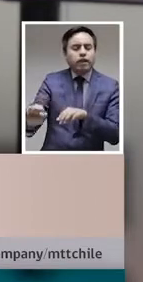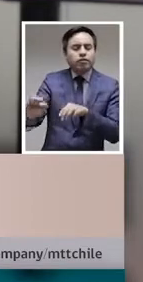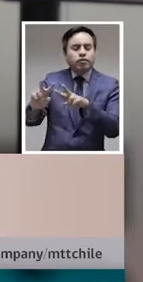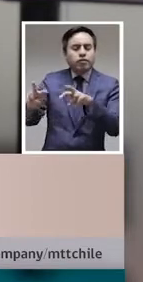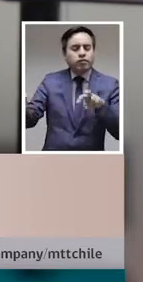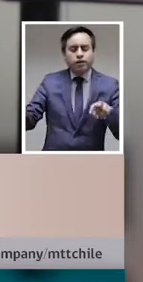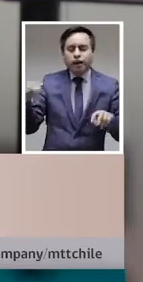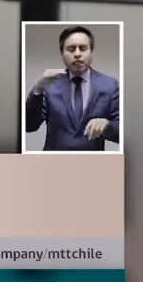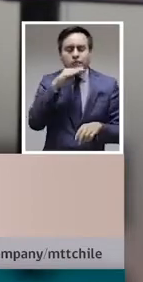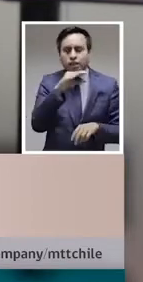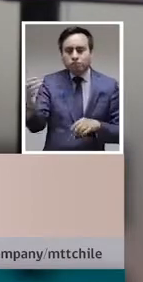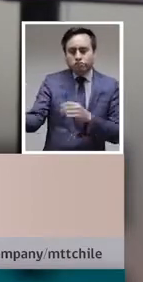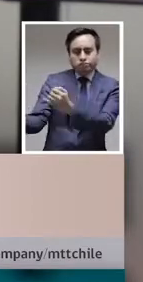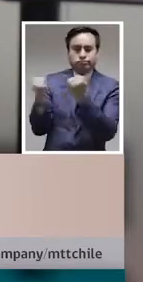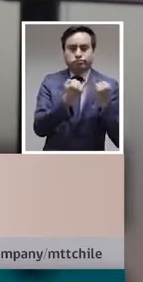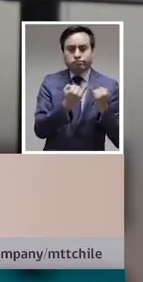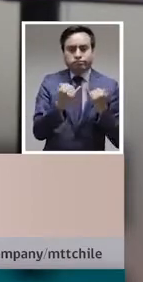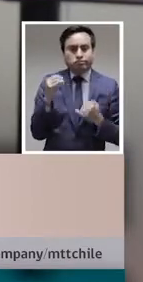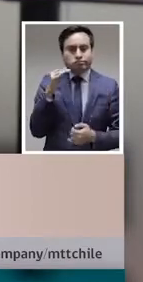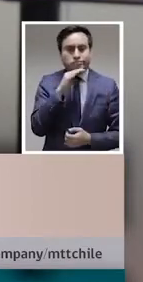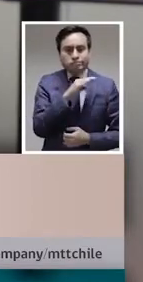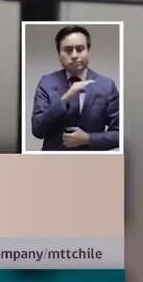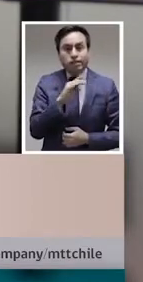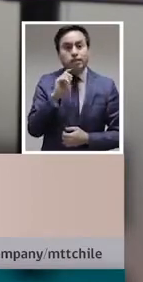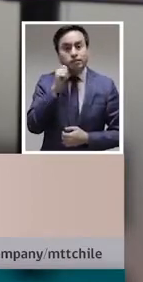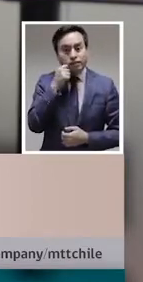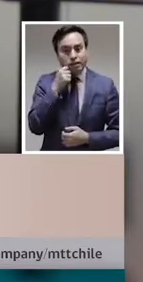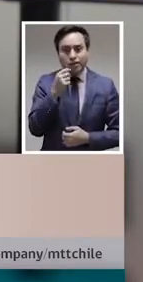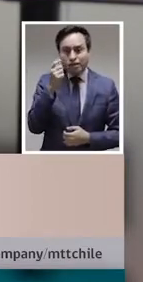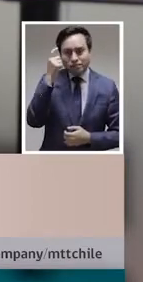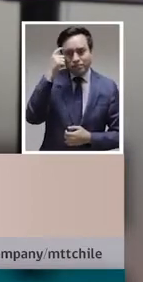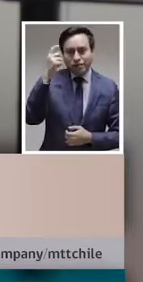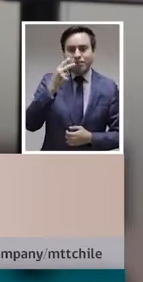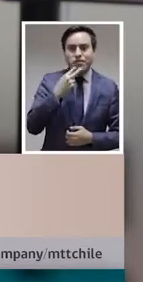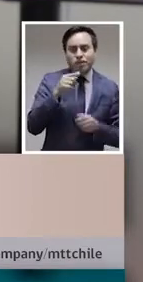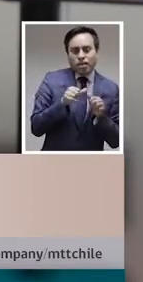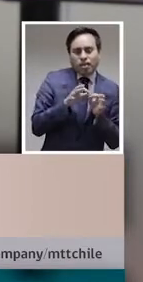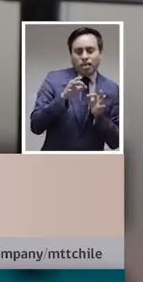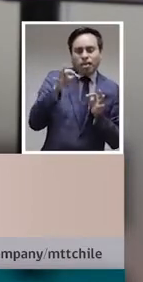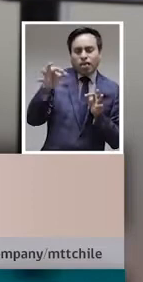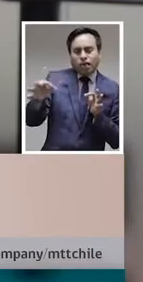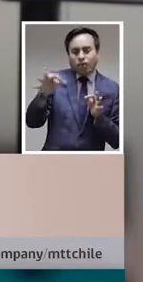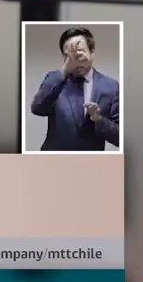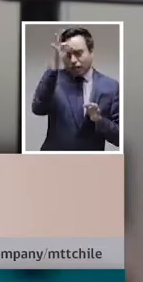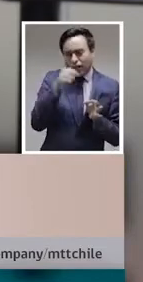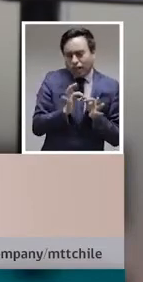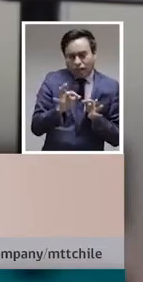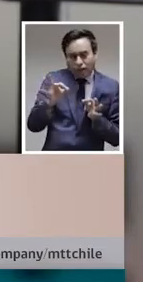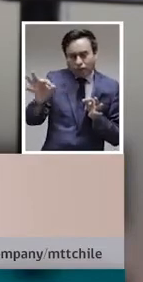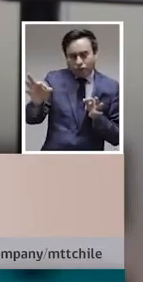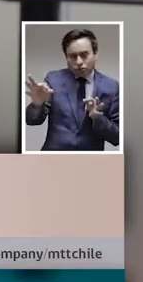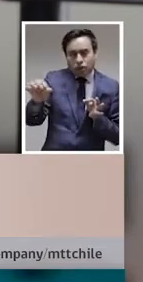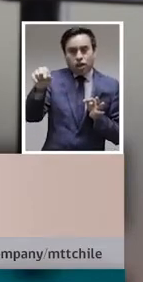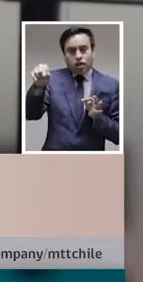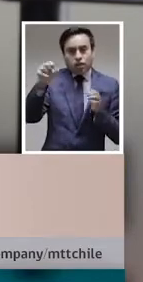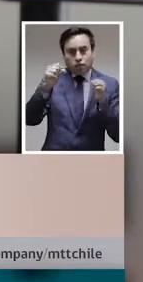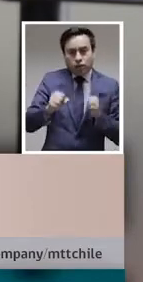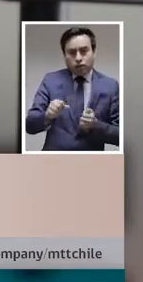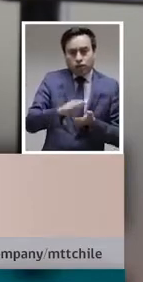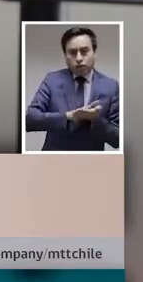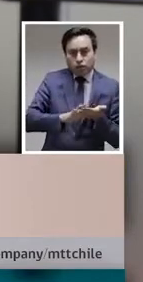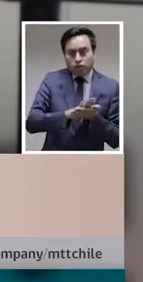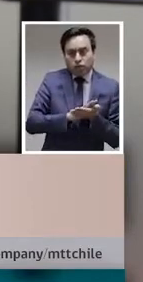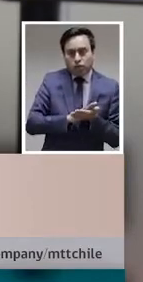esa ecografía. De manera que alguien que vive al interior de la Araucanía puede tener, por